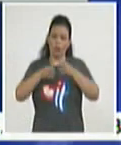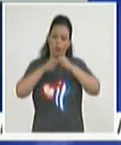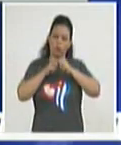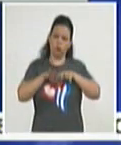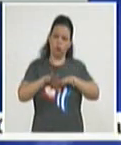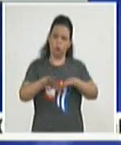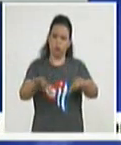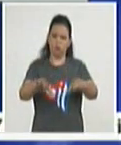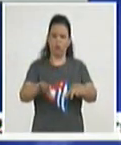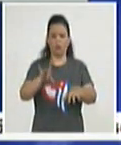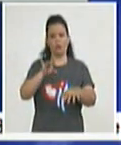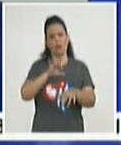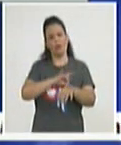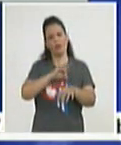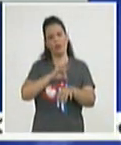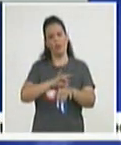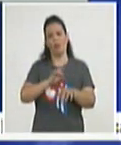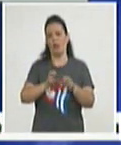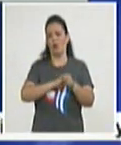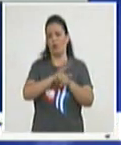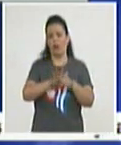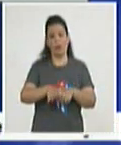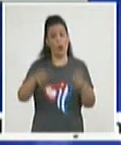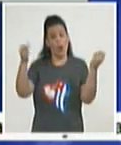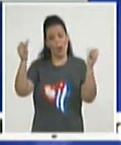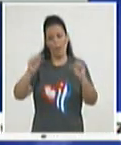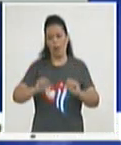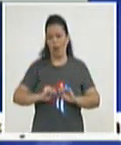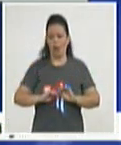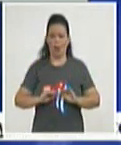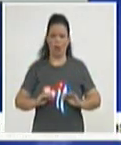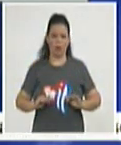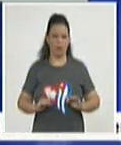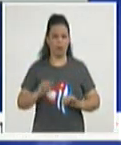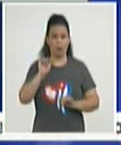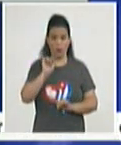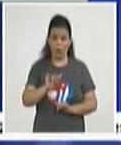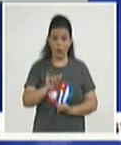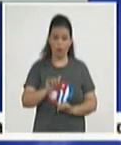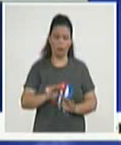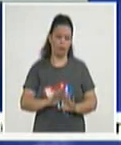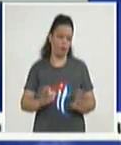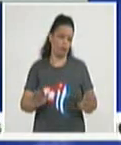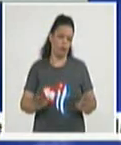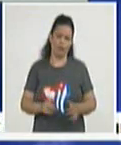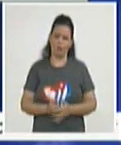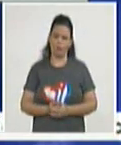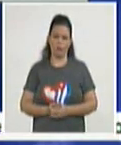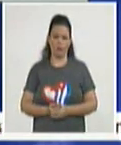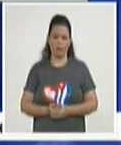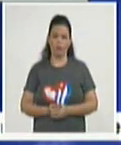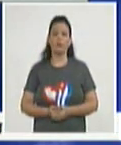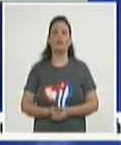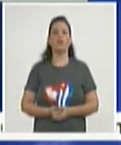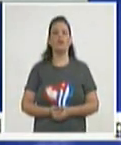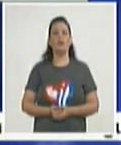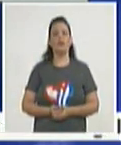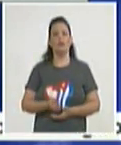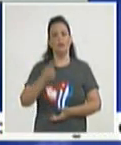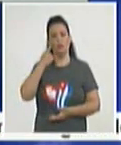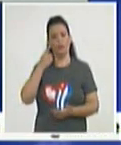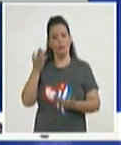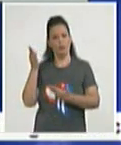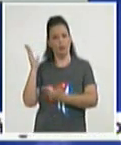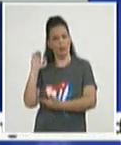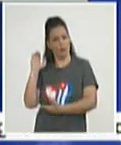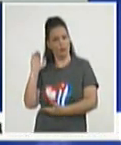sí, peor comportamiento de la enfermedad con una afectación mucho mayor. Y como se puede ver en las barras del